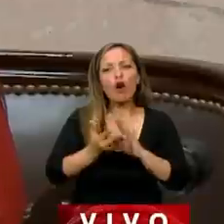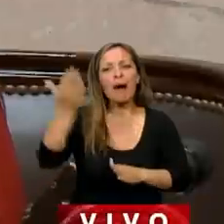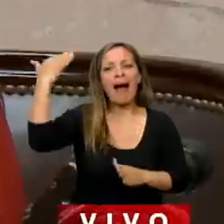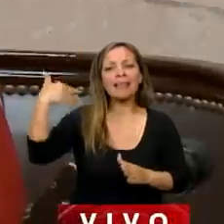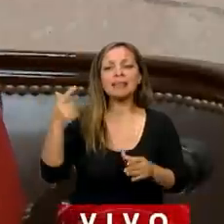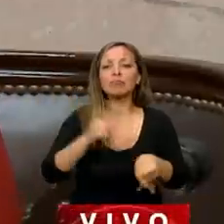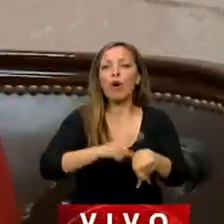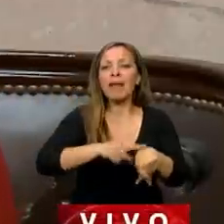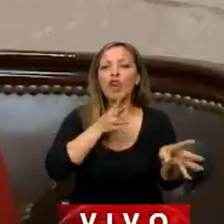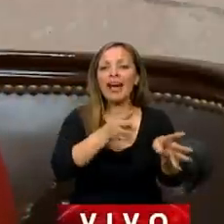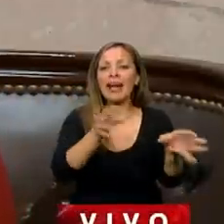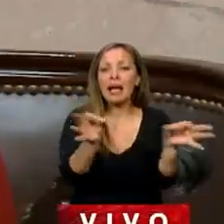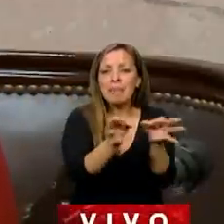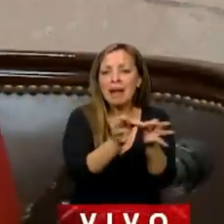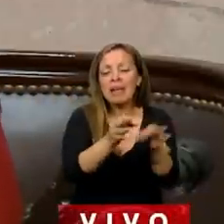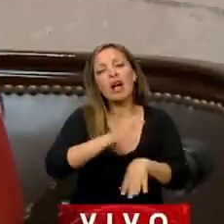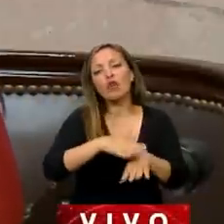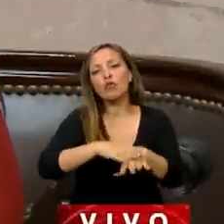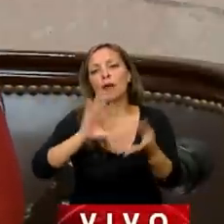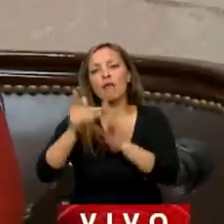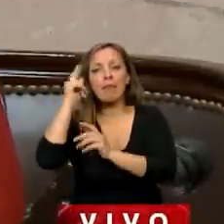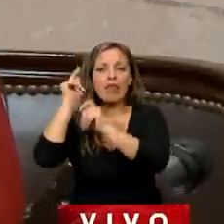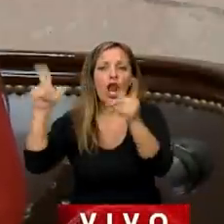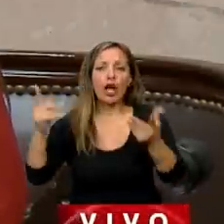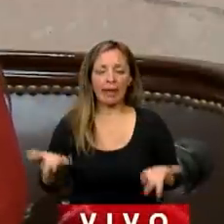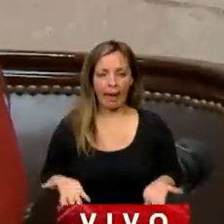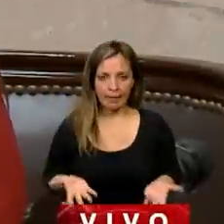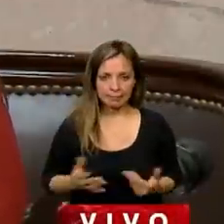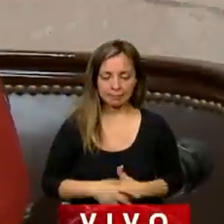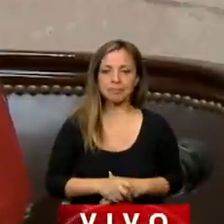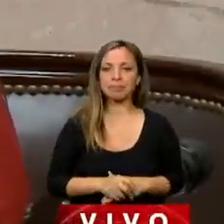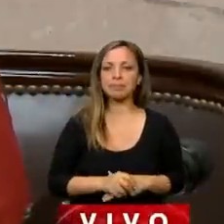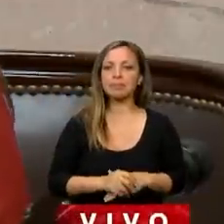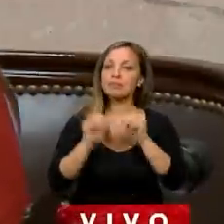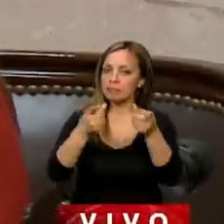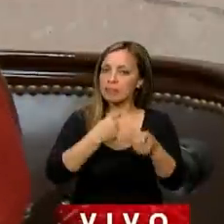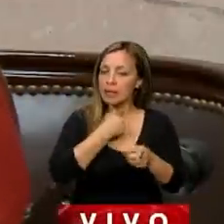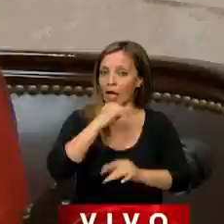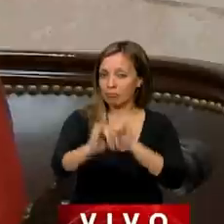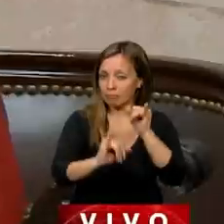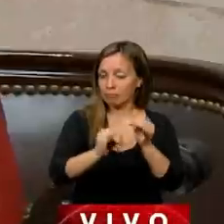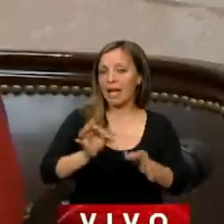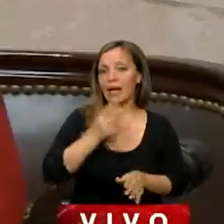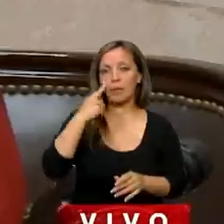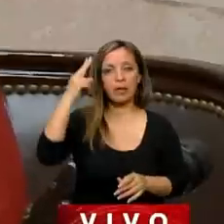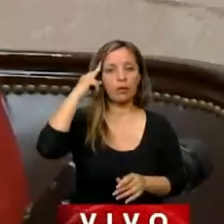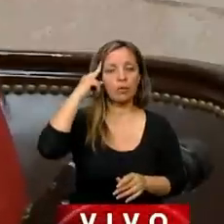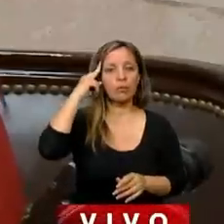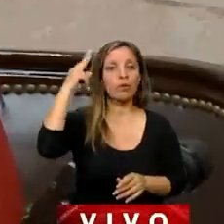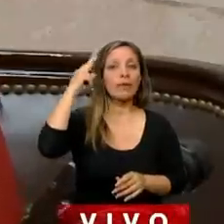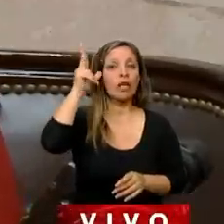de Malvinas por una visión sesgada e ideológica. Quiero recordar que en el año 98 la ley